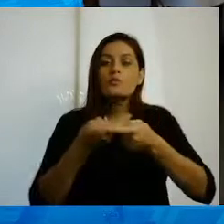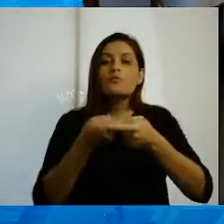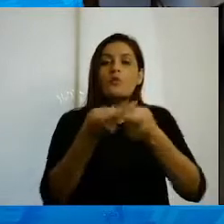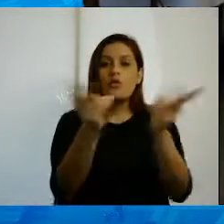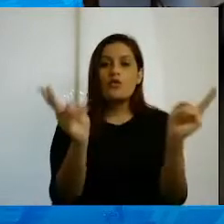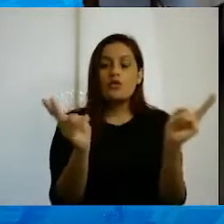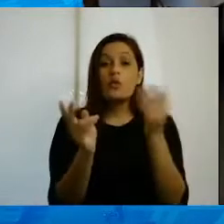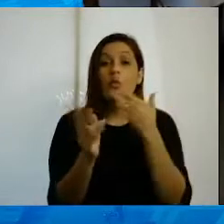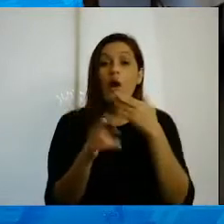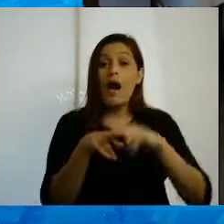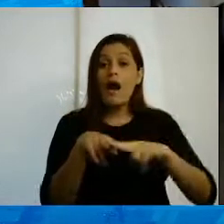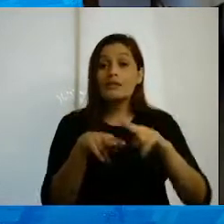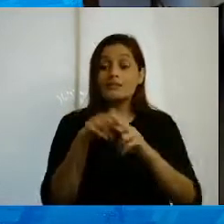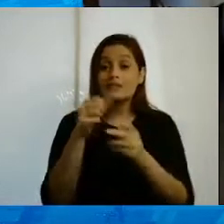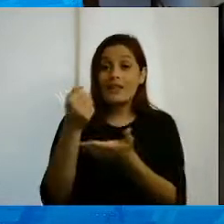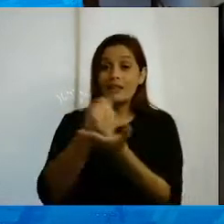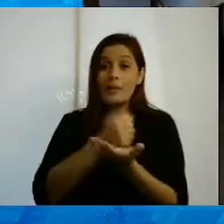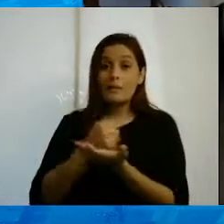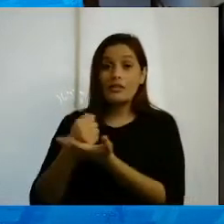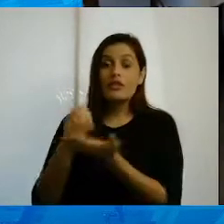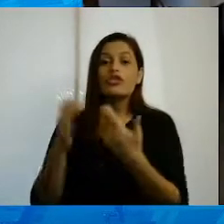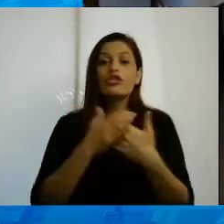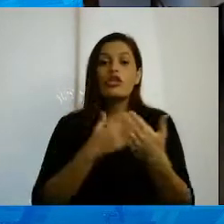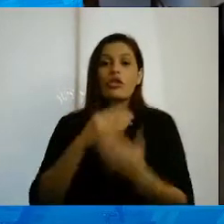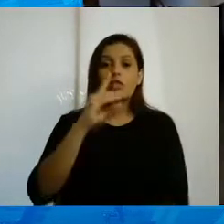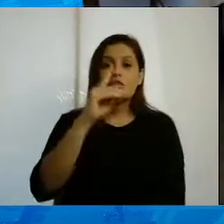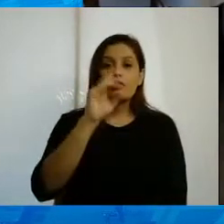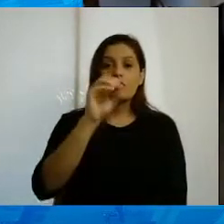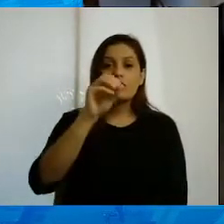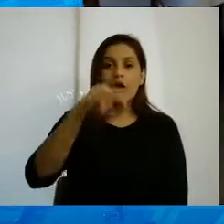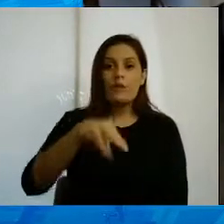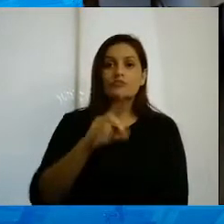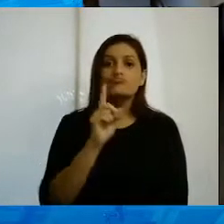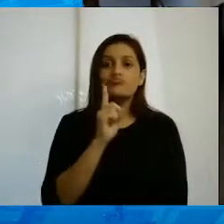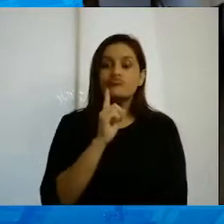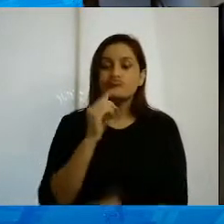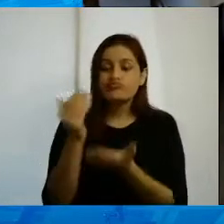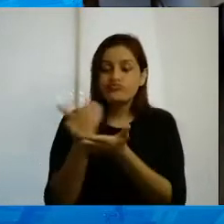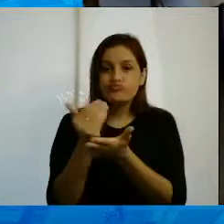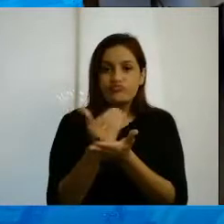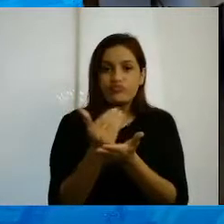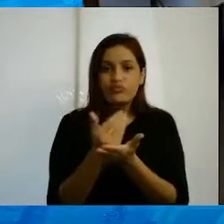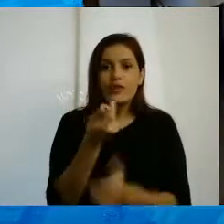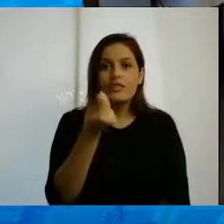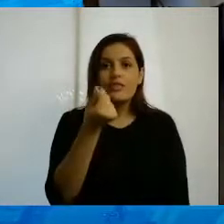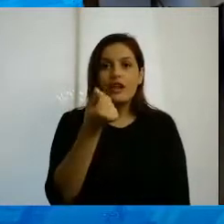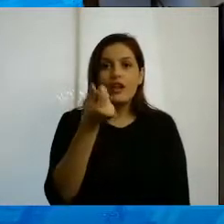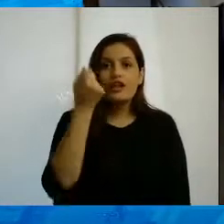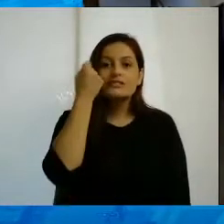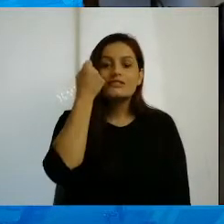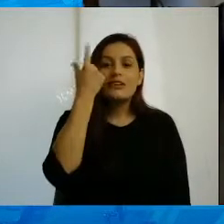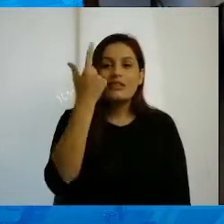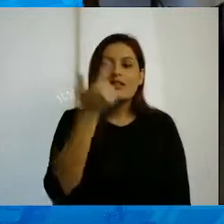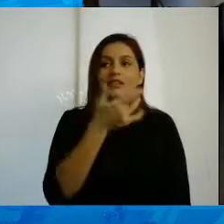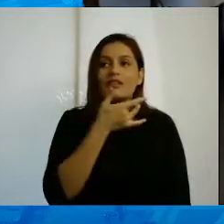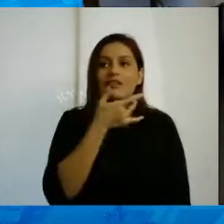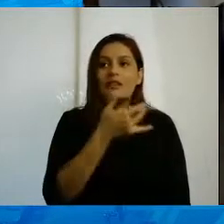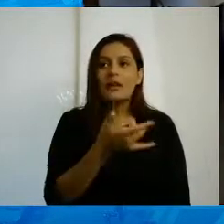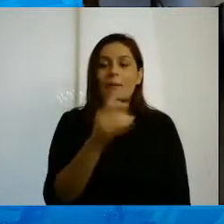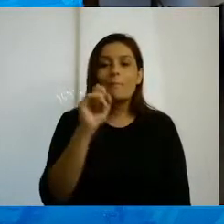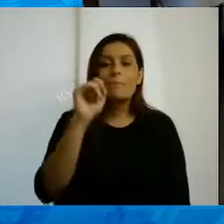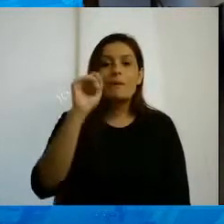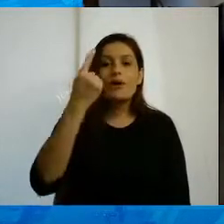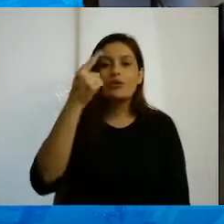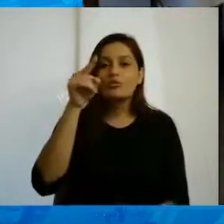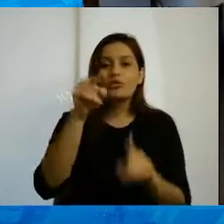en dirección de obra, se junta una cantidad de dinero. Y por esta ley se entiende que se deben